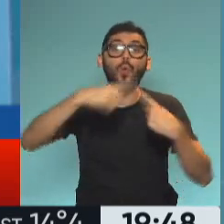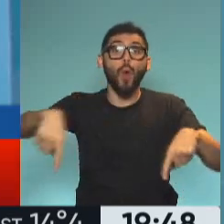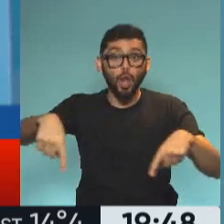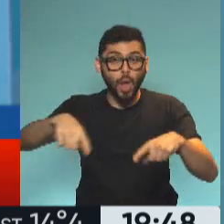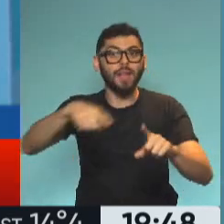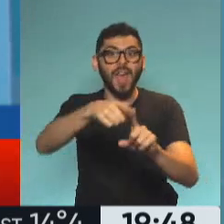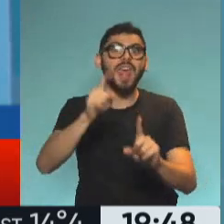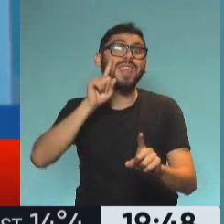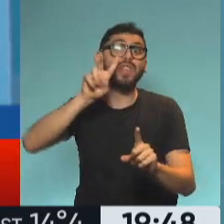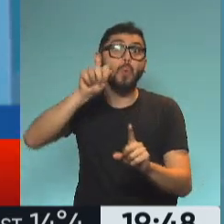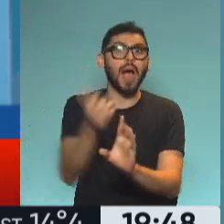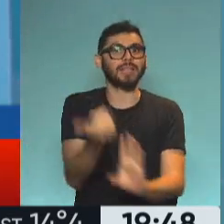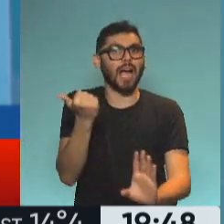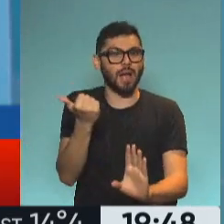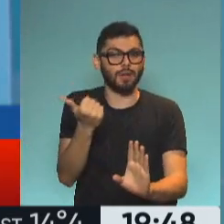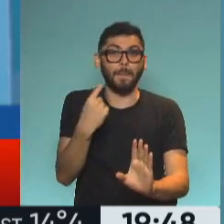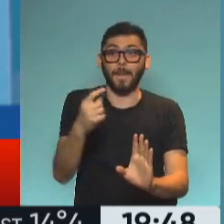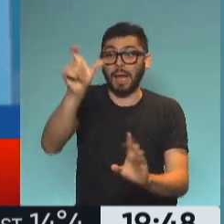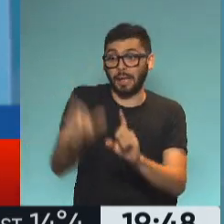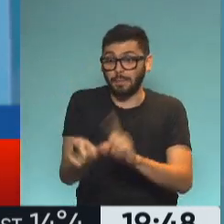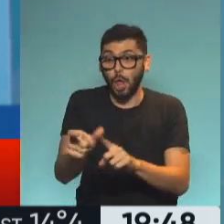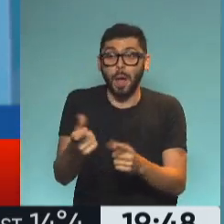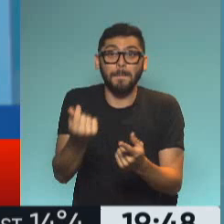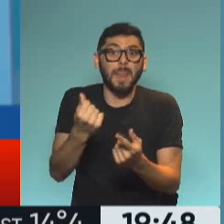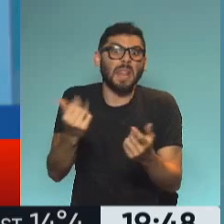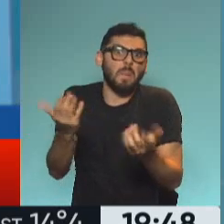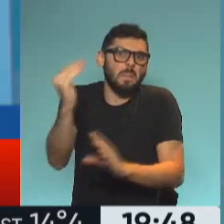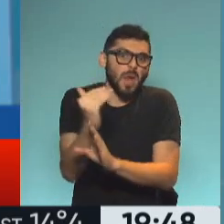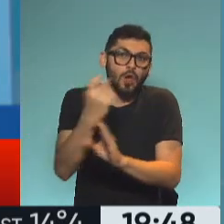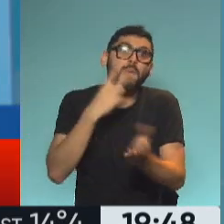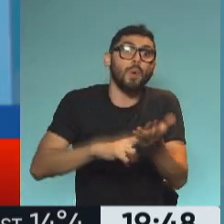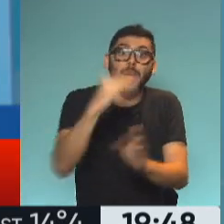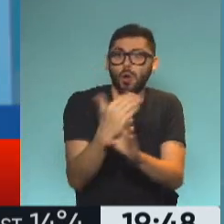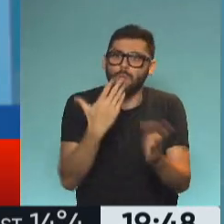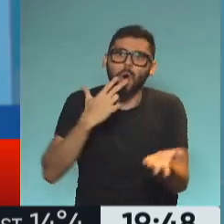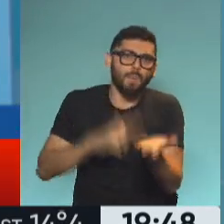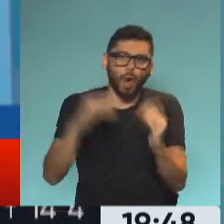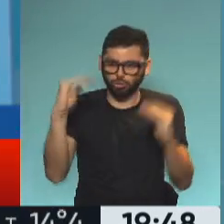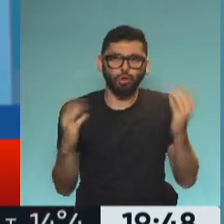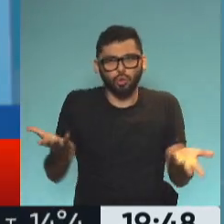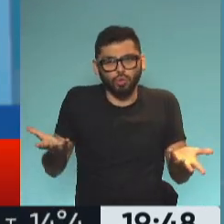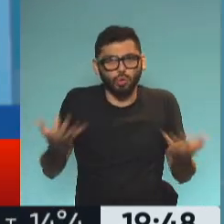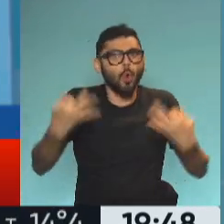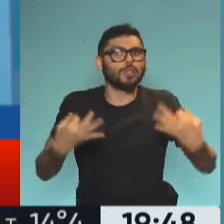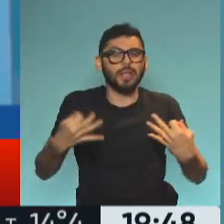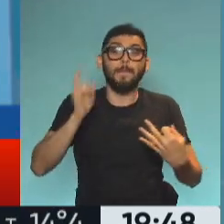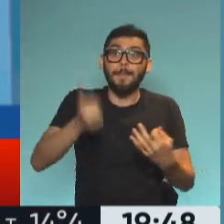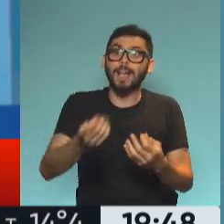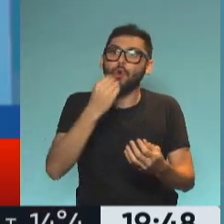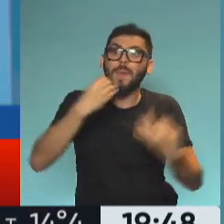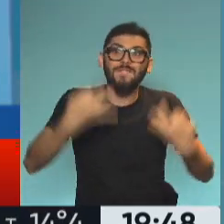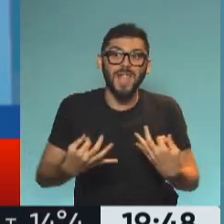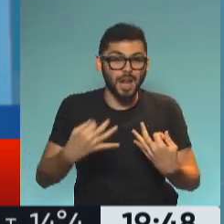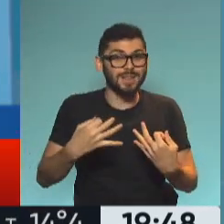objetivos. Uno es que el que tiene menos pague menos impuestos, claramente una cuestión de justicia distributiva. Y la otra es de orientar a la buena nutrición. Hoy hay un